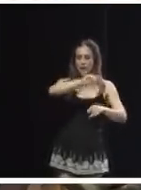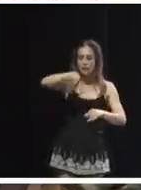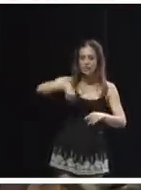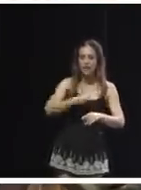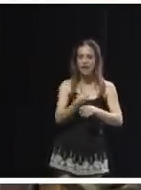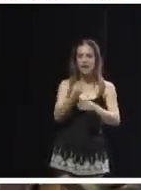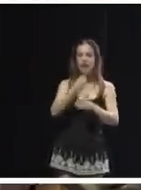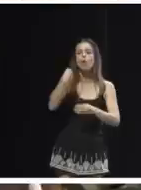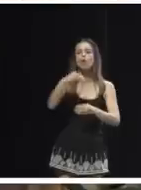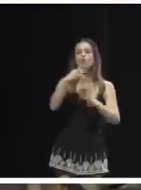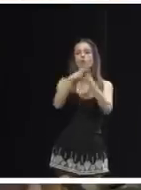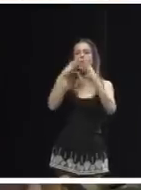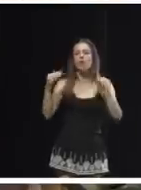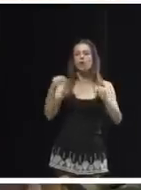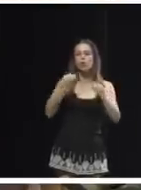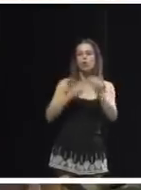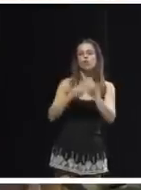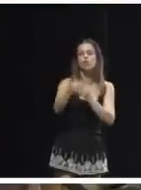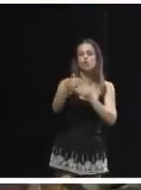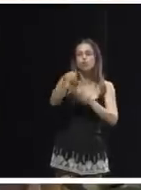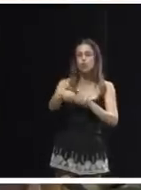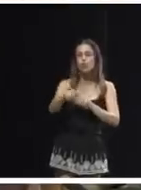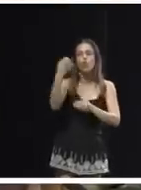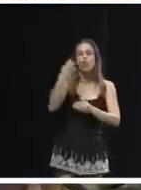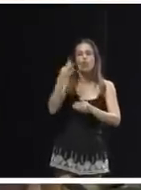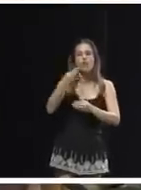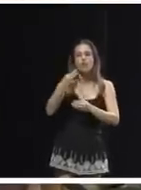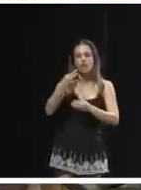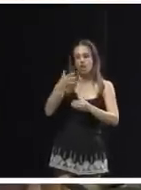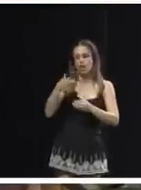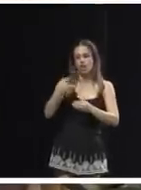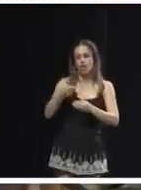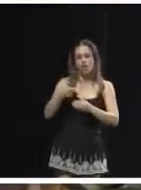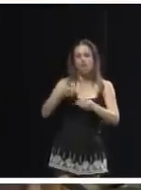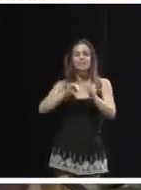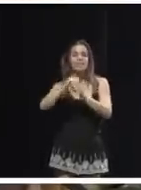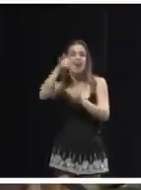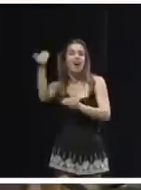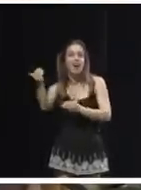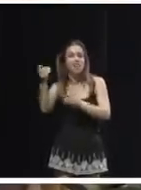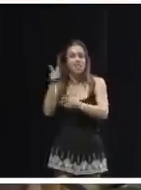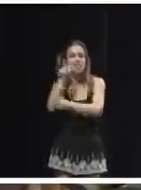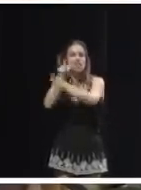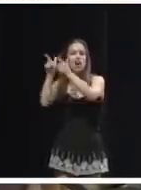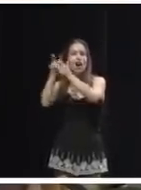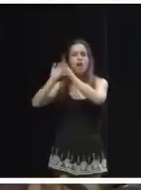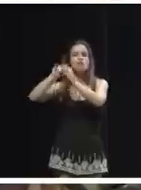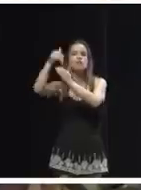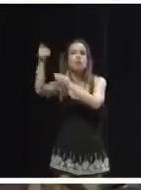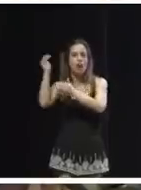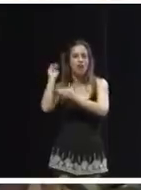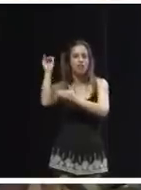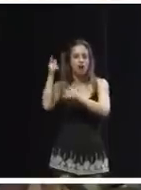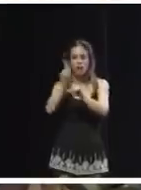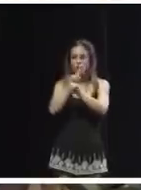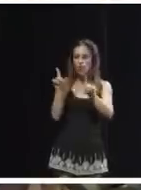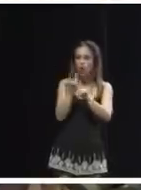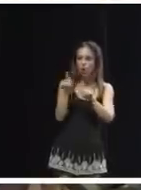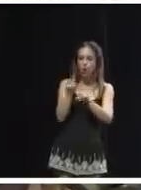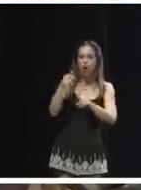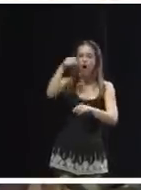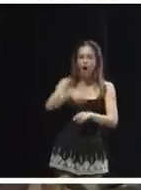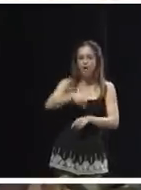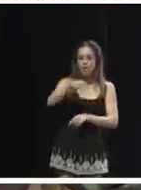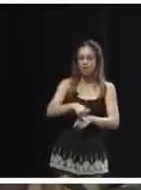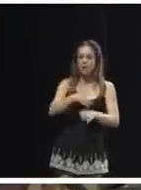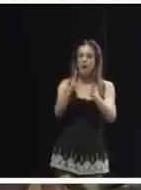que tener un futuro que no sea salir de su tierra. Y esto es absolutamente necesario en Andalucía. Lo digo yo, que soy ministra